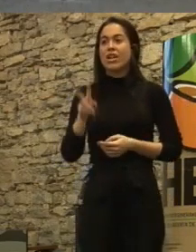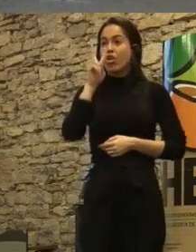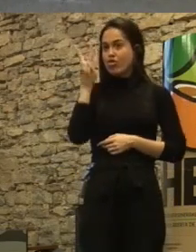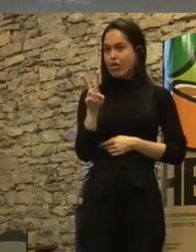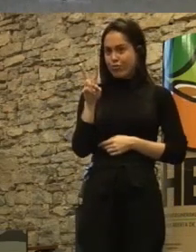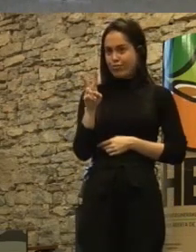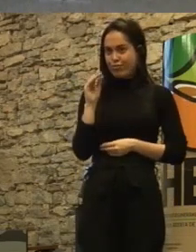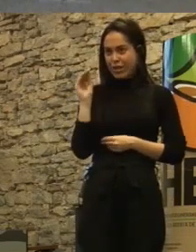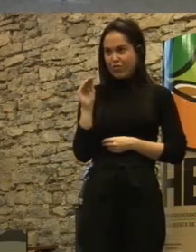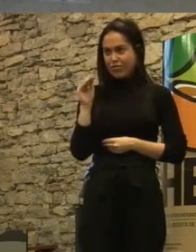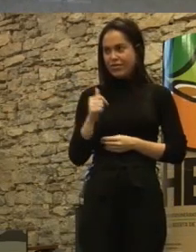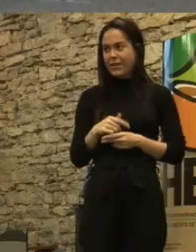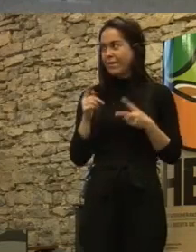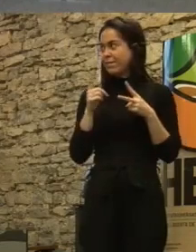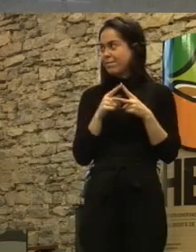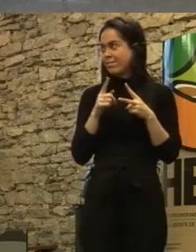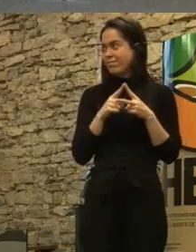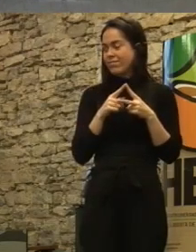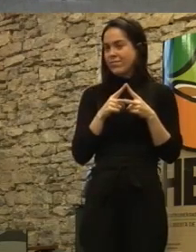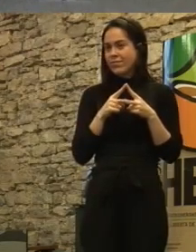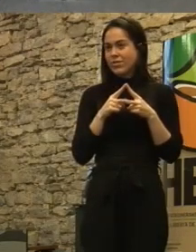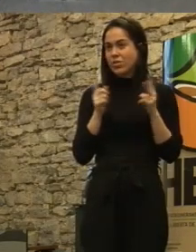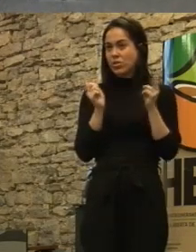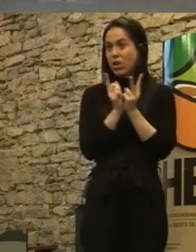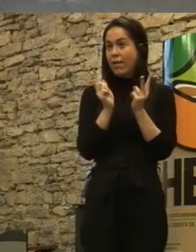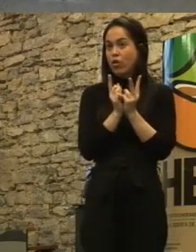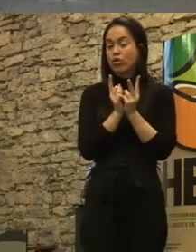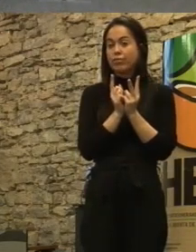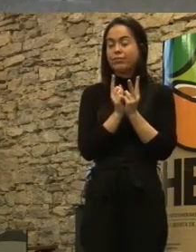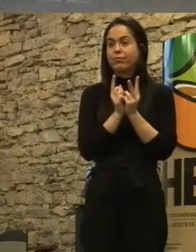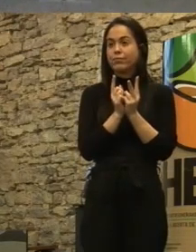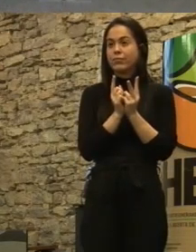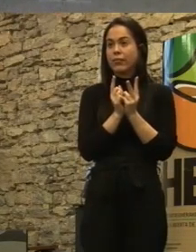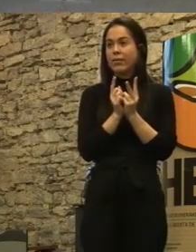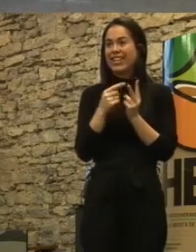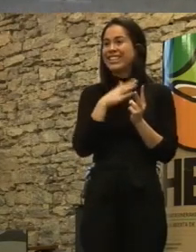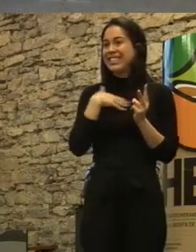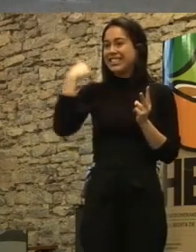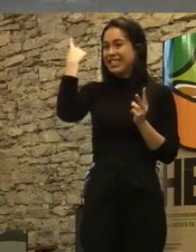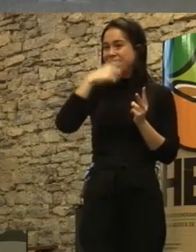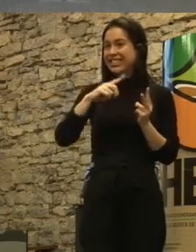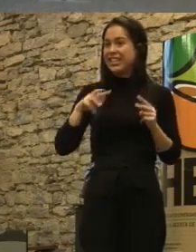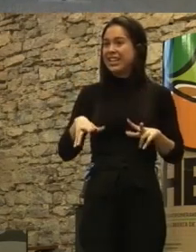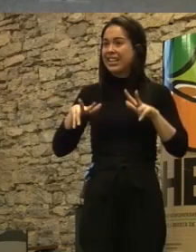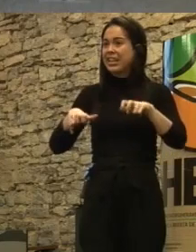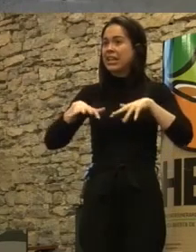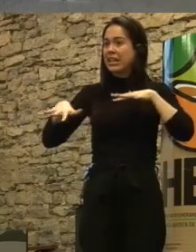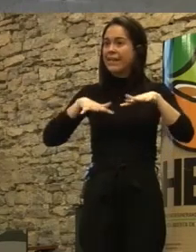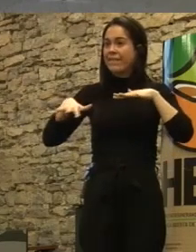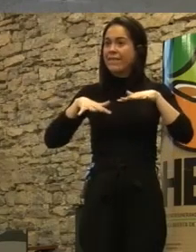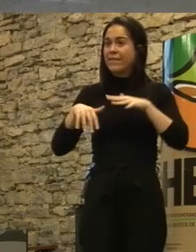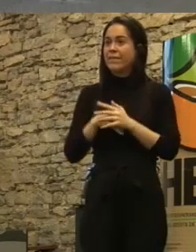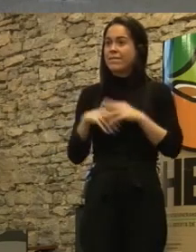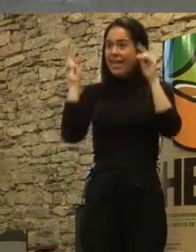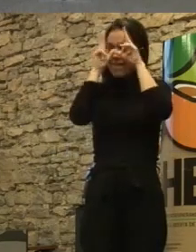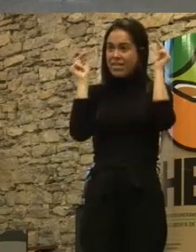preguntas. Una, perdón, es muy corta. Me gustaría saber cómo se llama la iniciativa holandesa de las enfermeras